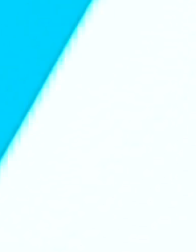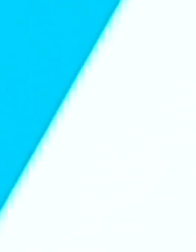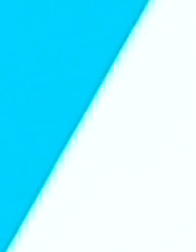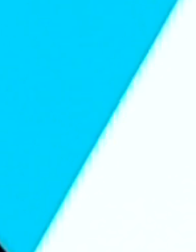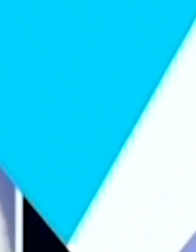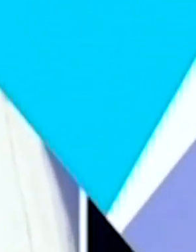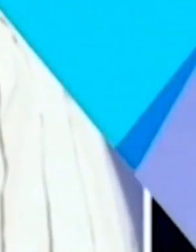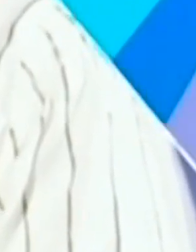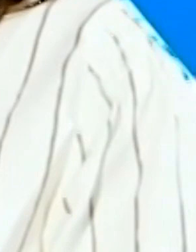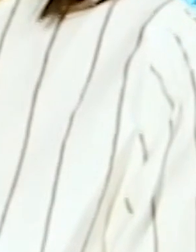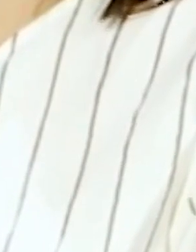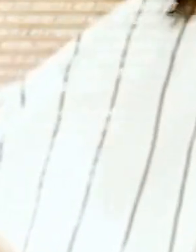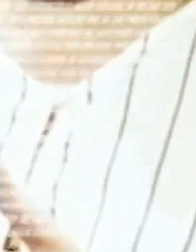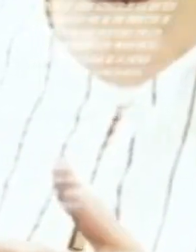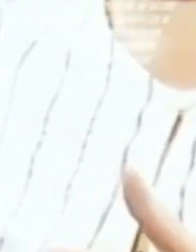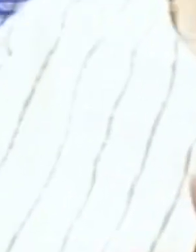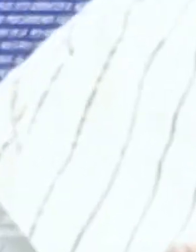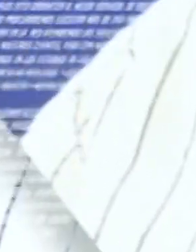¡Gracias!